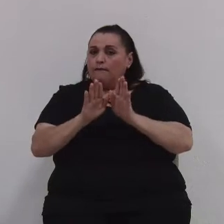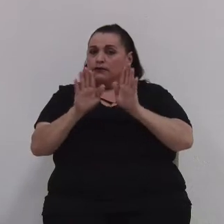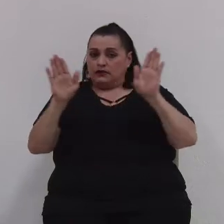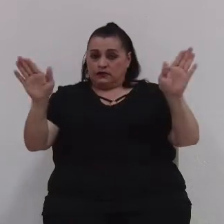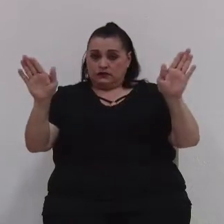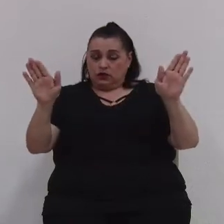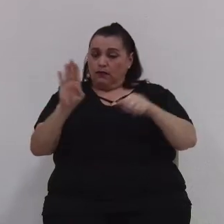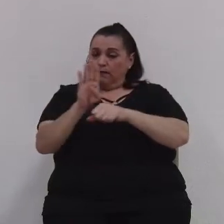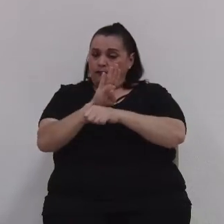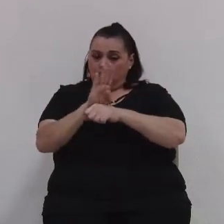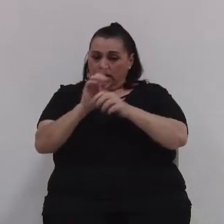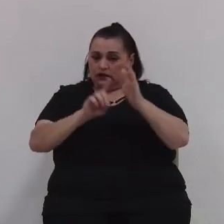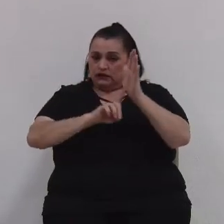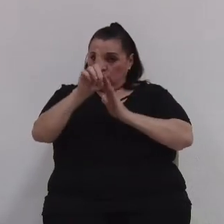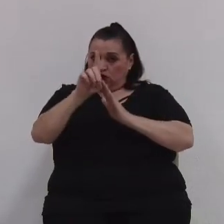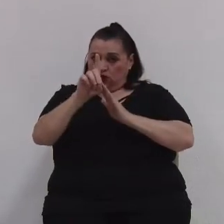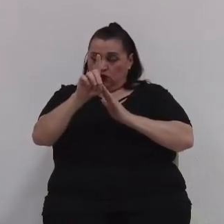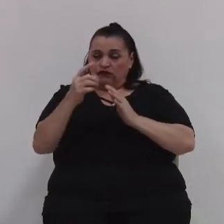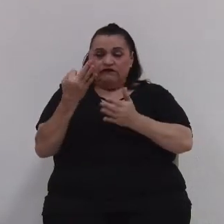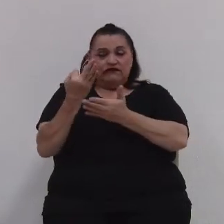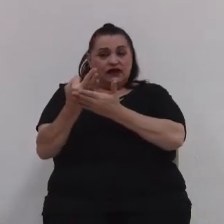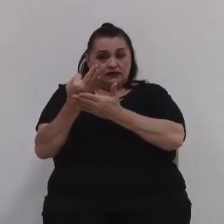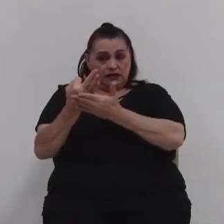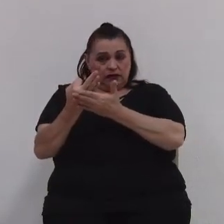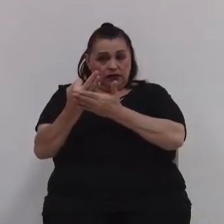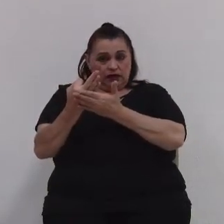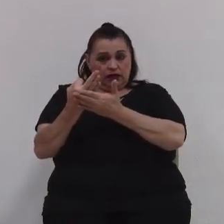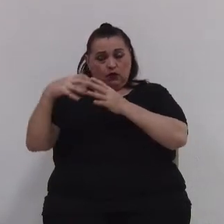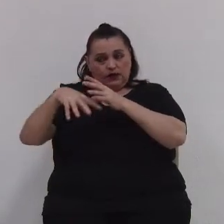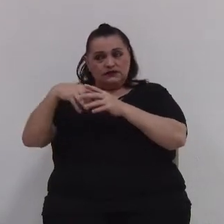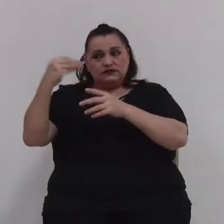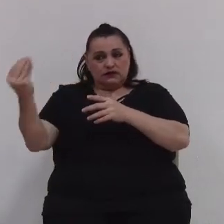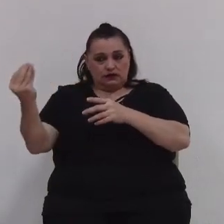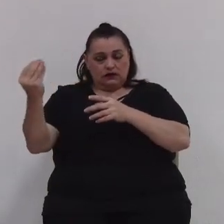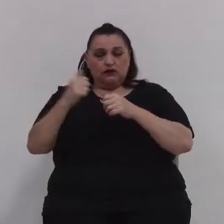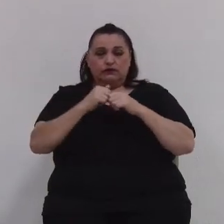banca de desarrollo, que en este caso sería con financiamiento externo,